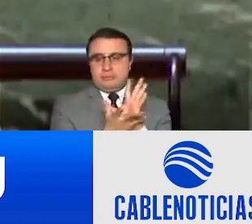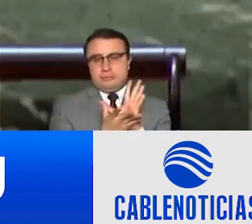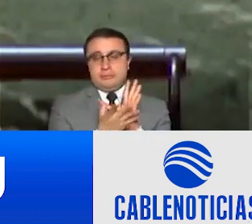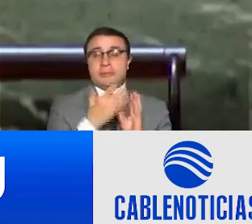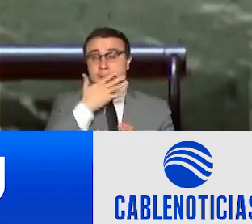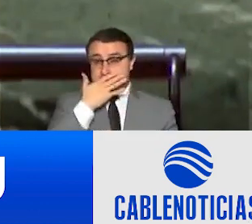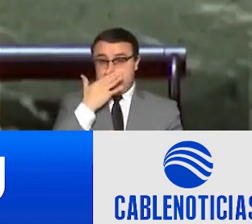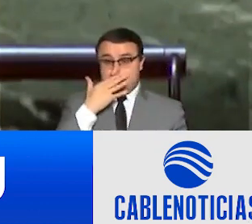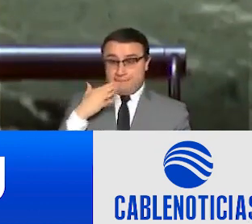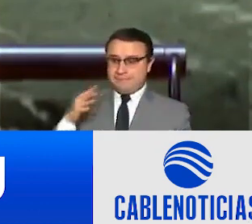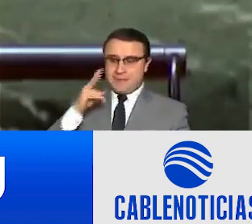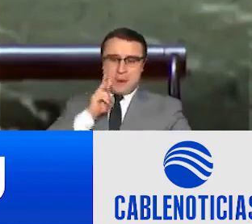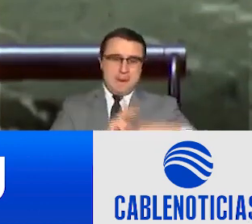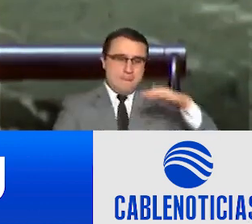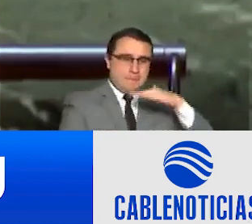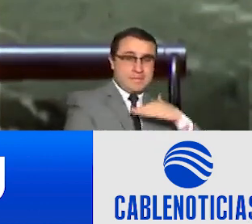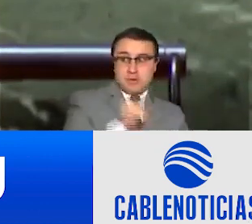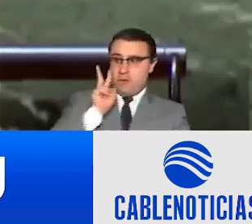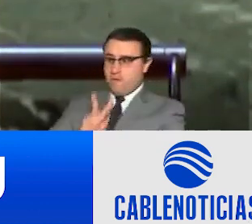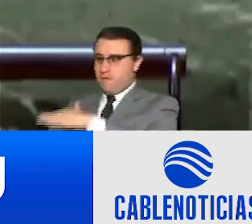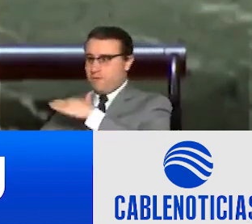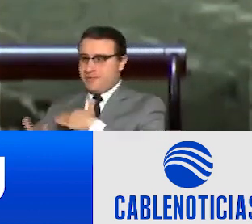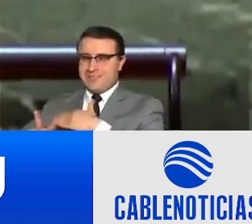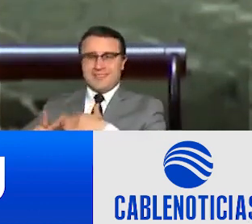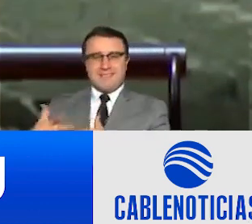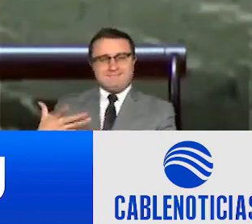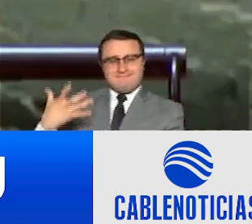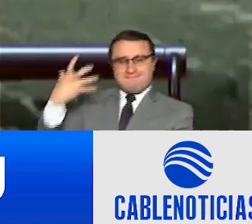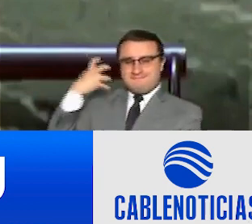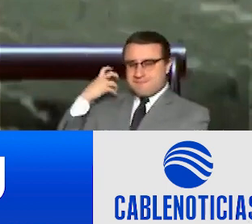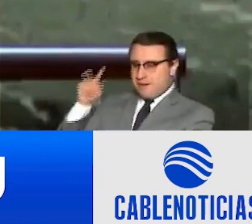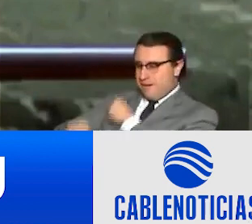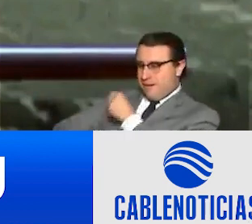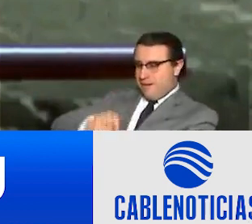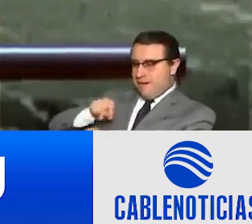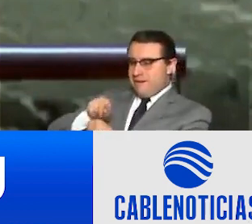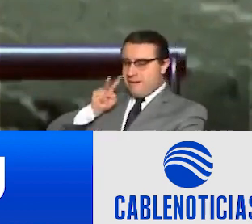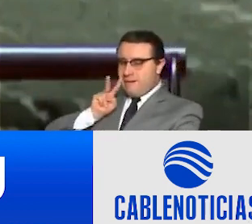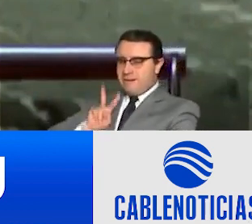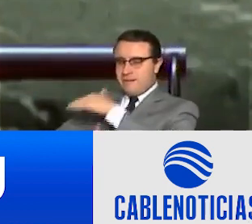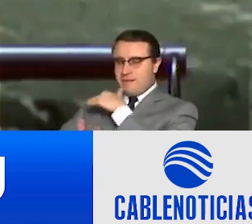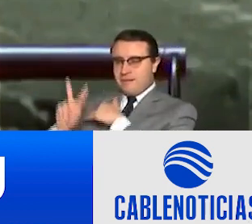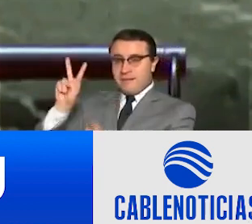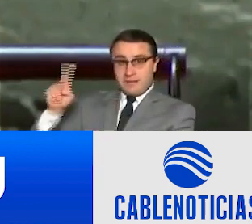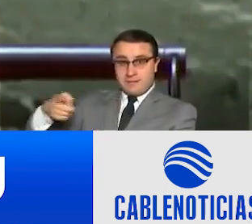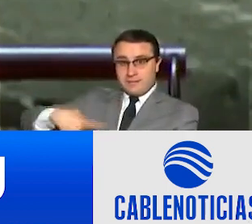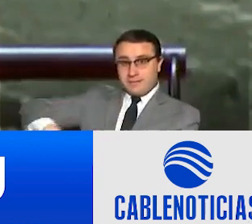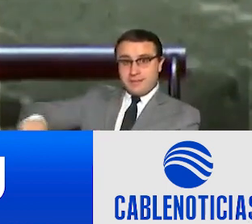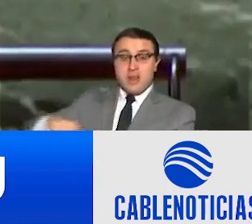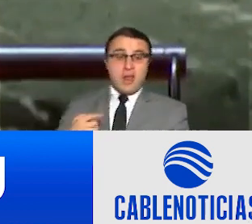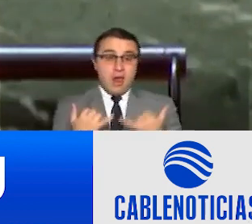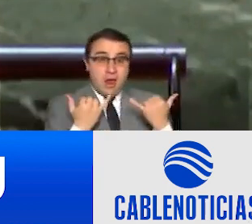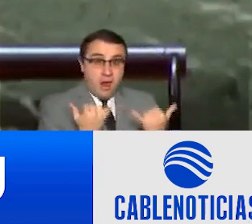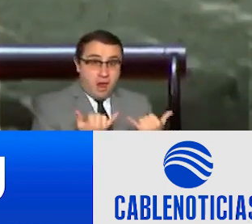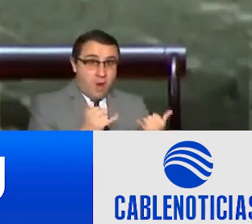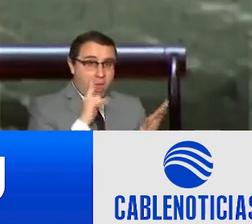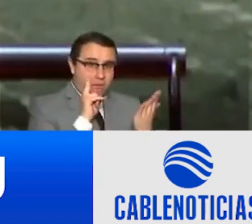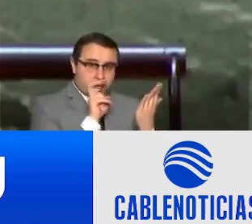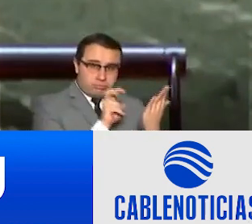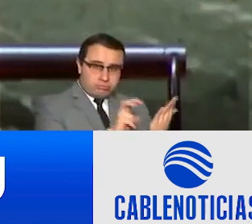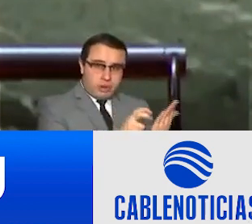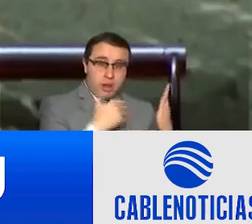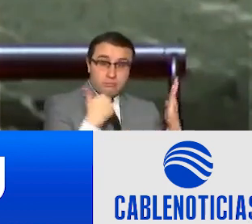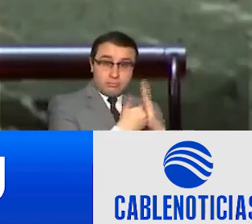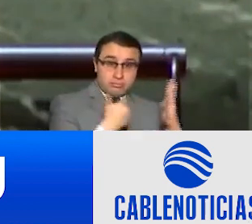las dos perspectivas, desde los dos saberes, uno ancestral, el otro exactamente científico